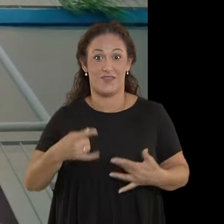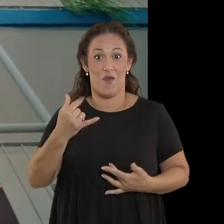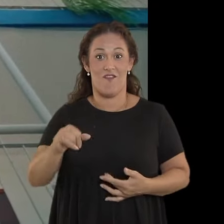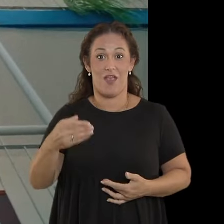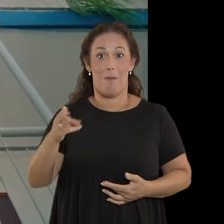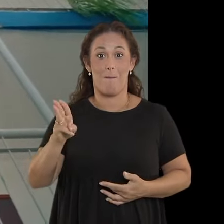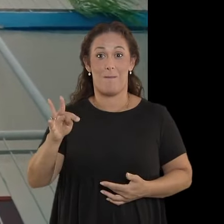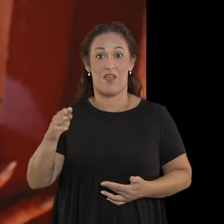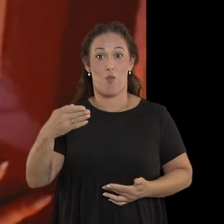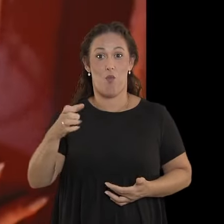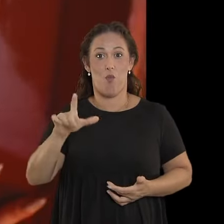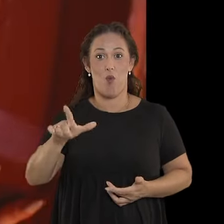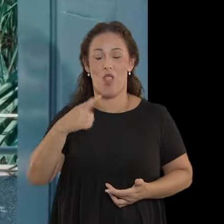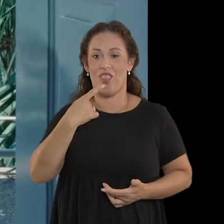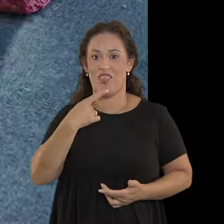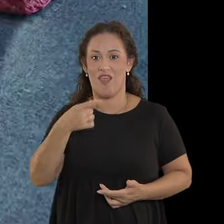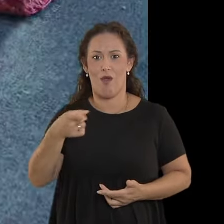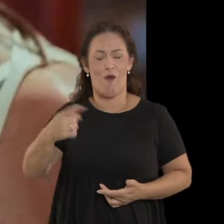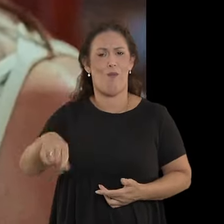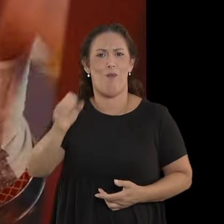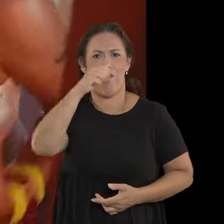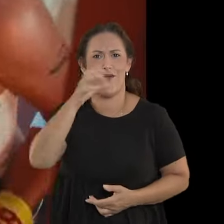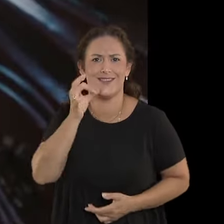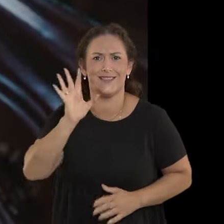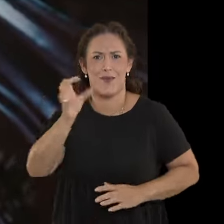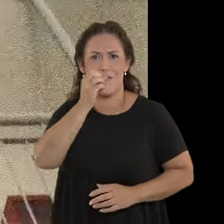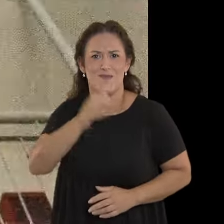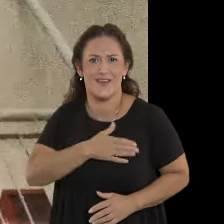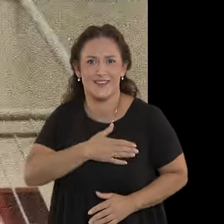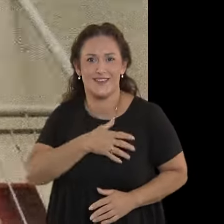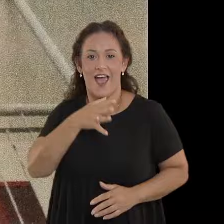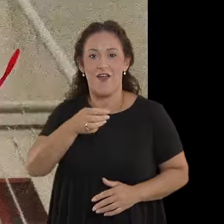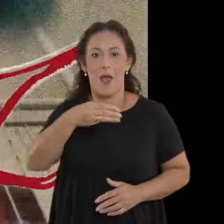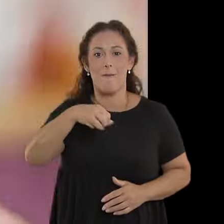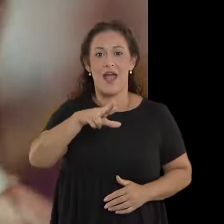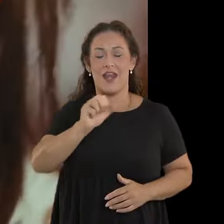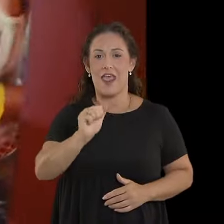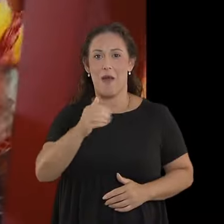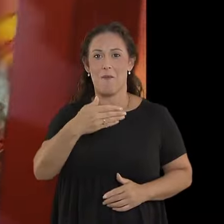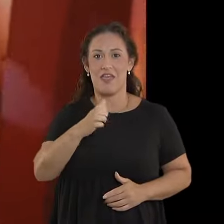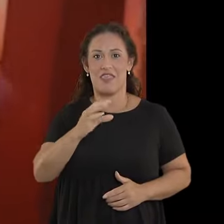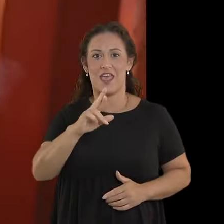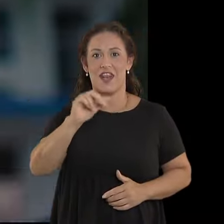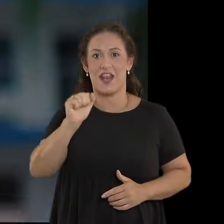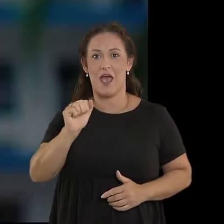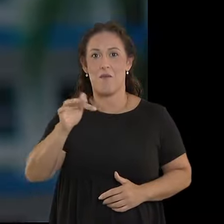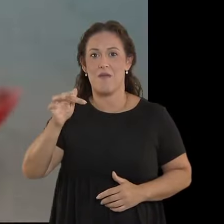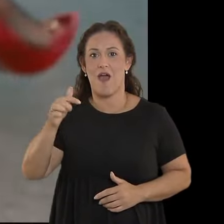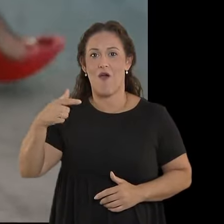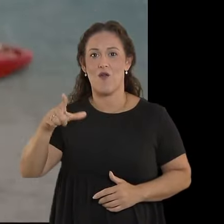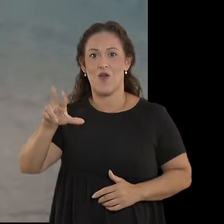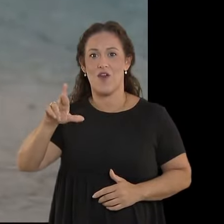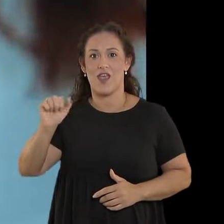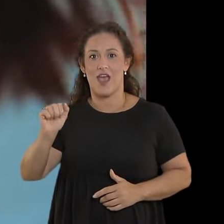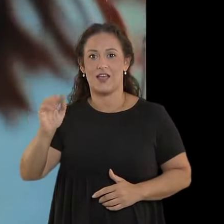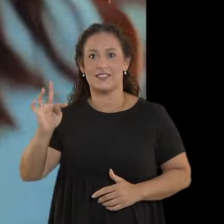Una vez Pitbull dijo borrachas, pero buenas muchachas. Y ahora María Becerra y Gloria Trevi cantaron. Podremos ser buenas,